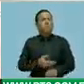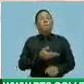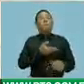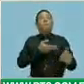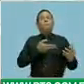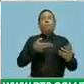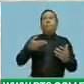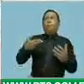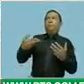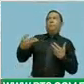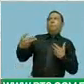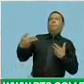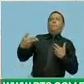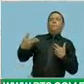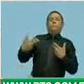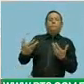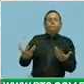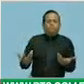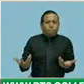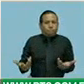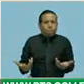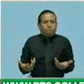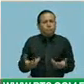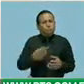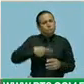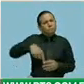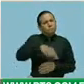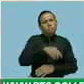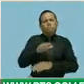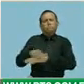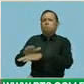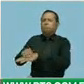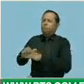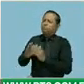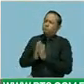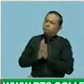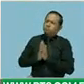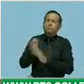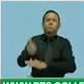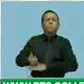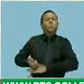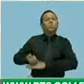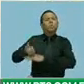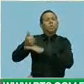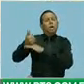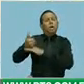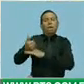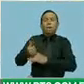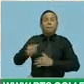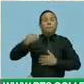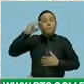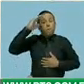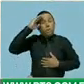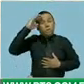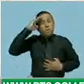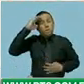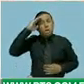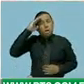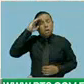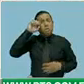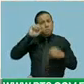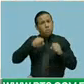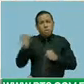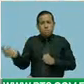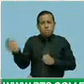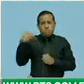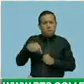los ciudadanos piden acciones contundentes por parte de las autoridades. Primero, pues que la policía pueda identificar tal vez a las